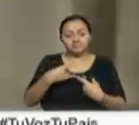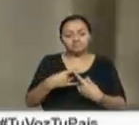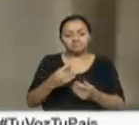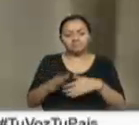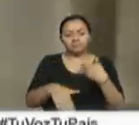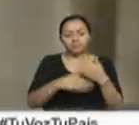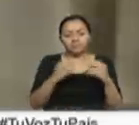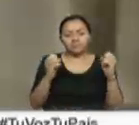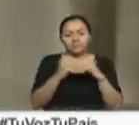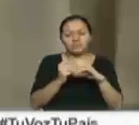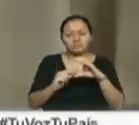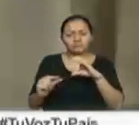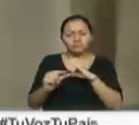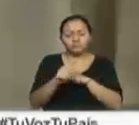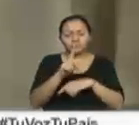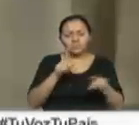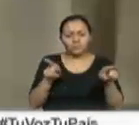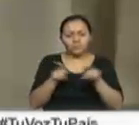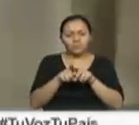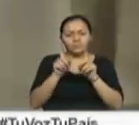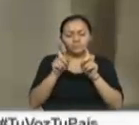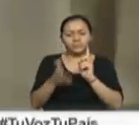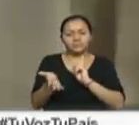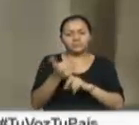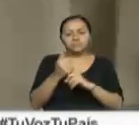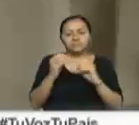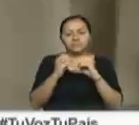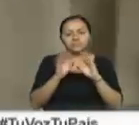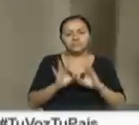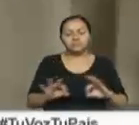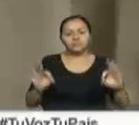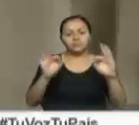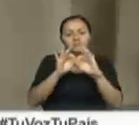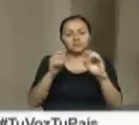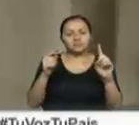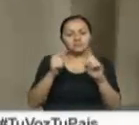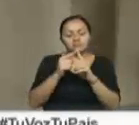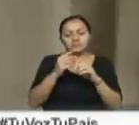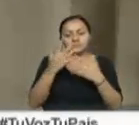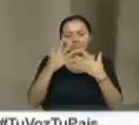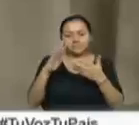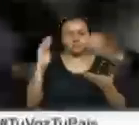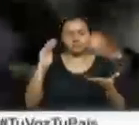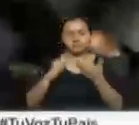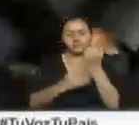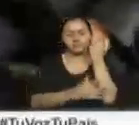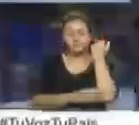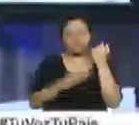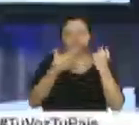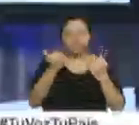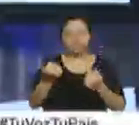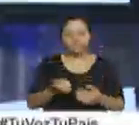eficiente y redistribuyendo de mejor manera, hemos logrado, pues, una importante, histórica, diríamos, reducción de la pobreza.